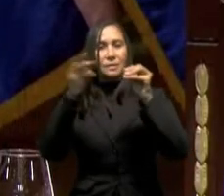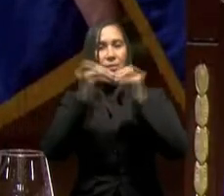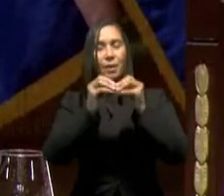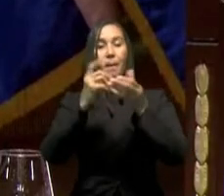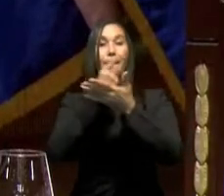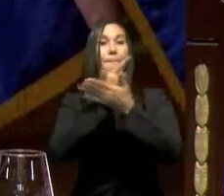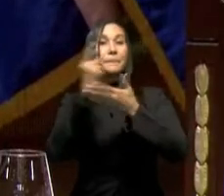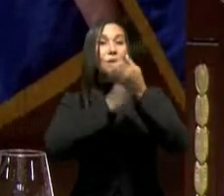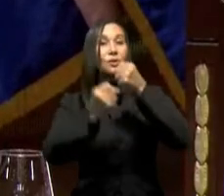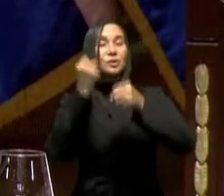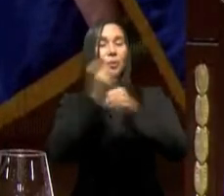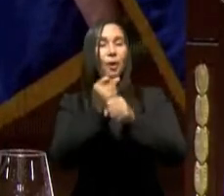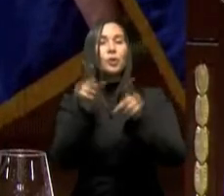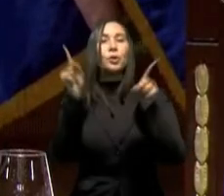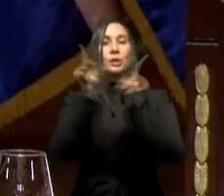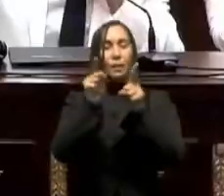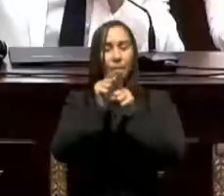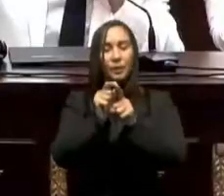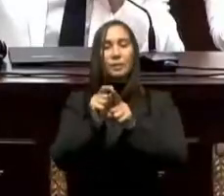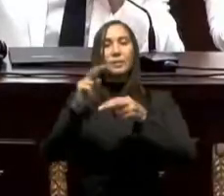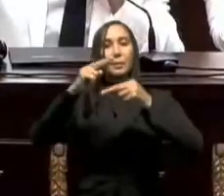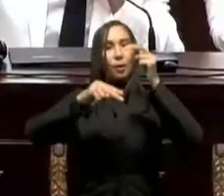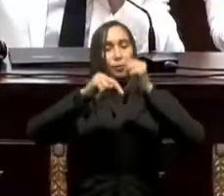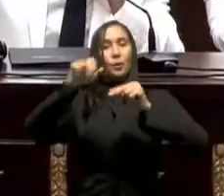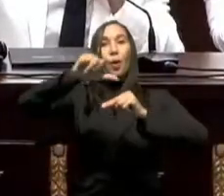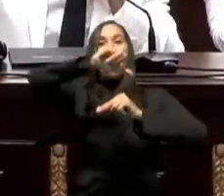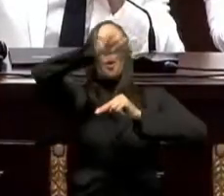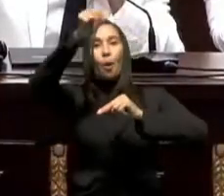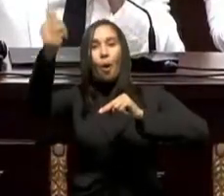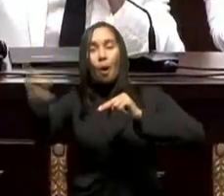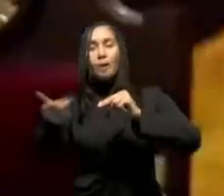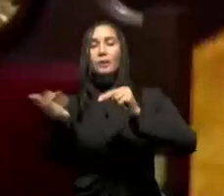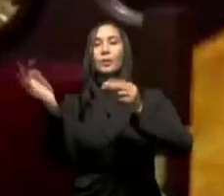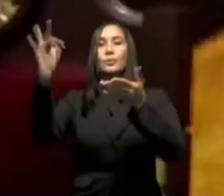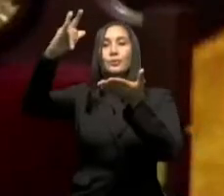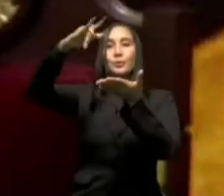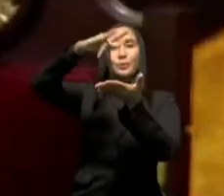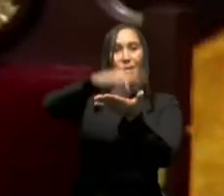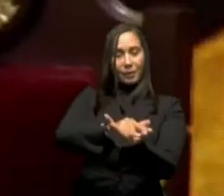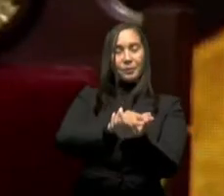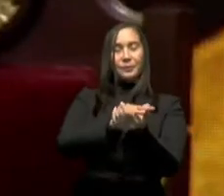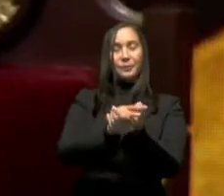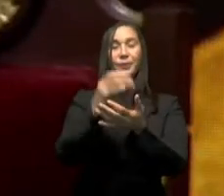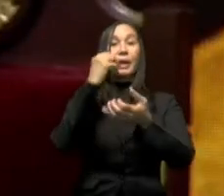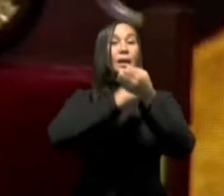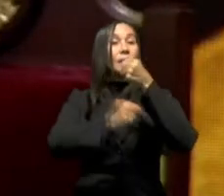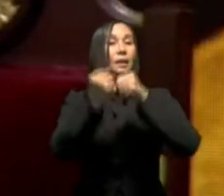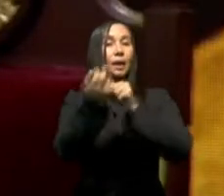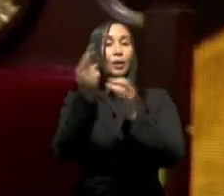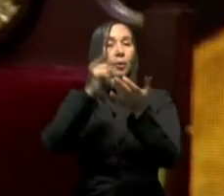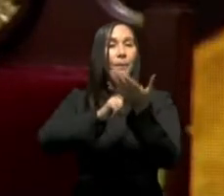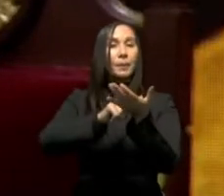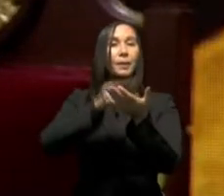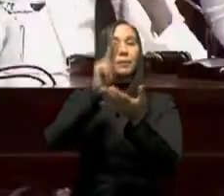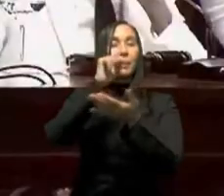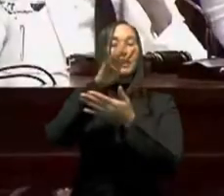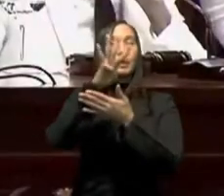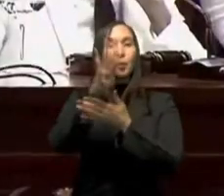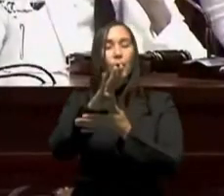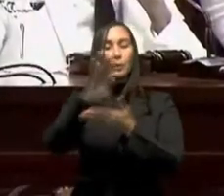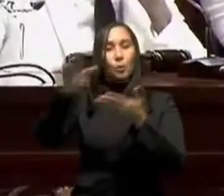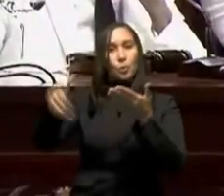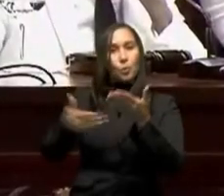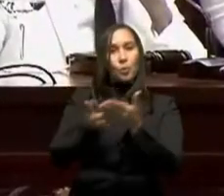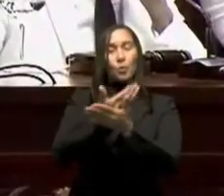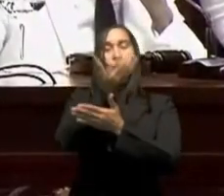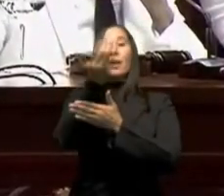la construcción de la Terminal 2 del aeropuerto de Santo Domingo. Este año 2024 se iniciaron las construcciones de una nueva terminal